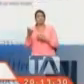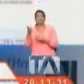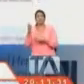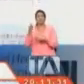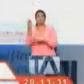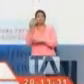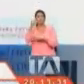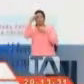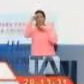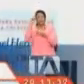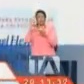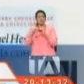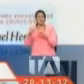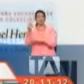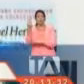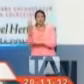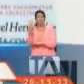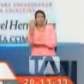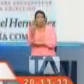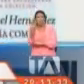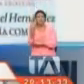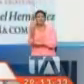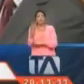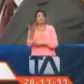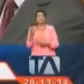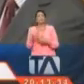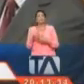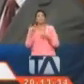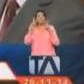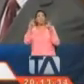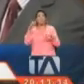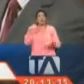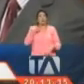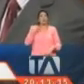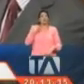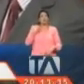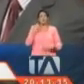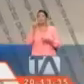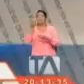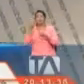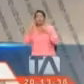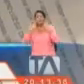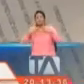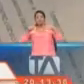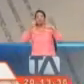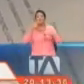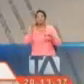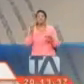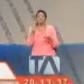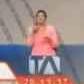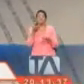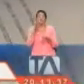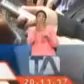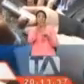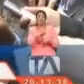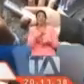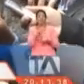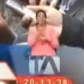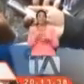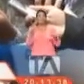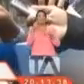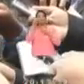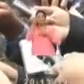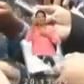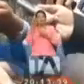no contrastada del portal Página 12 de Argentina. De acuerdo con los defensores, entre otros, se violó el derecho a la libertad de información. Se han